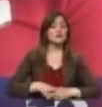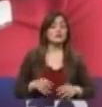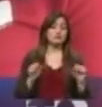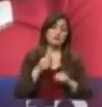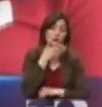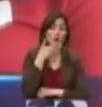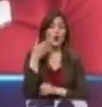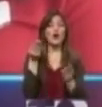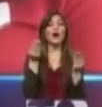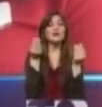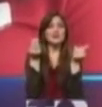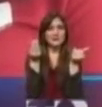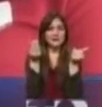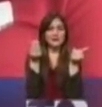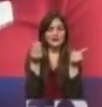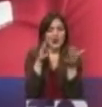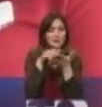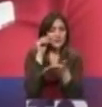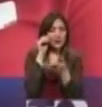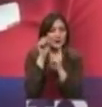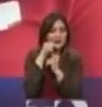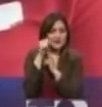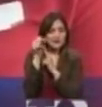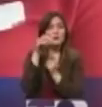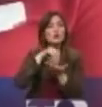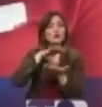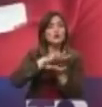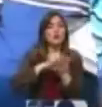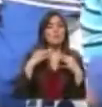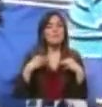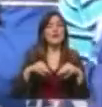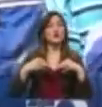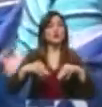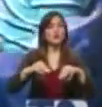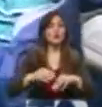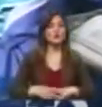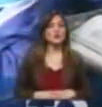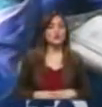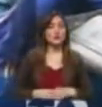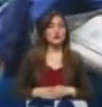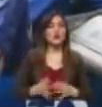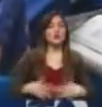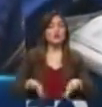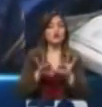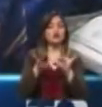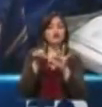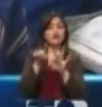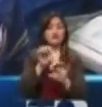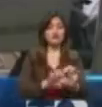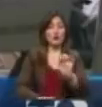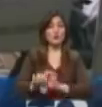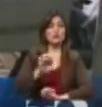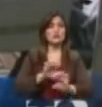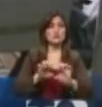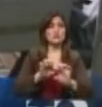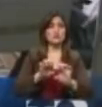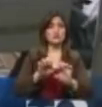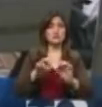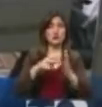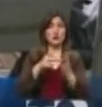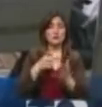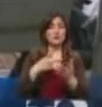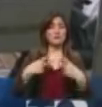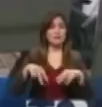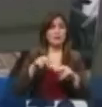puedan mejorar el sistema de aprendizaje en todo el sistema educativo. Es importante destacar que esta evaluación no tiene ningún costo para